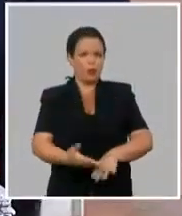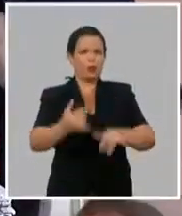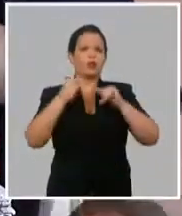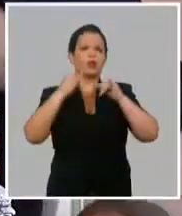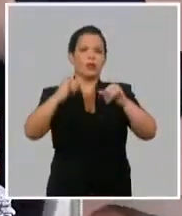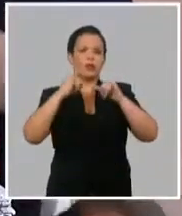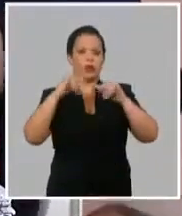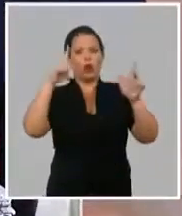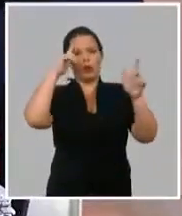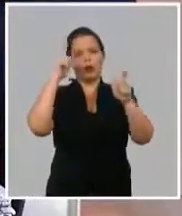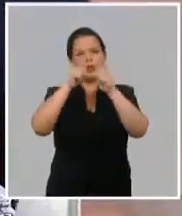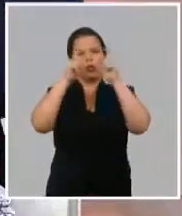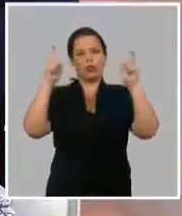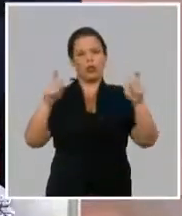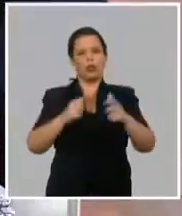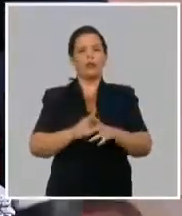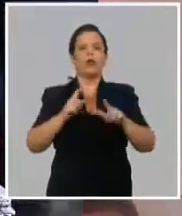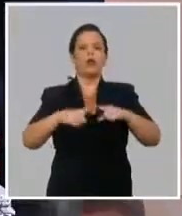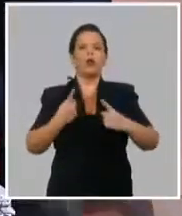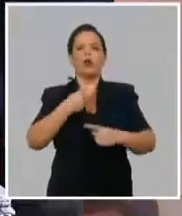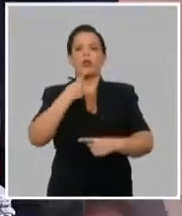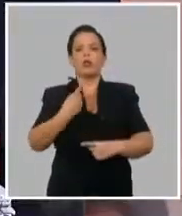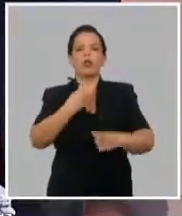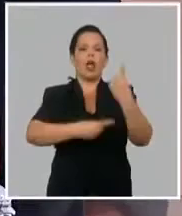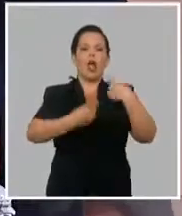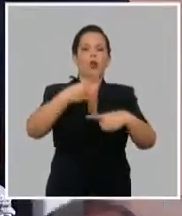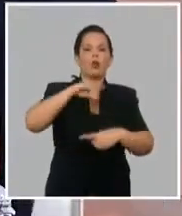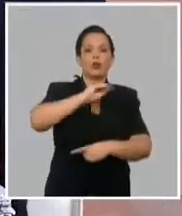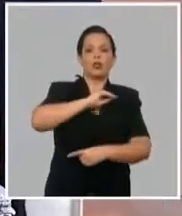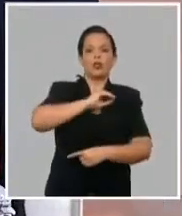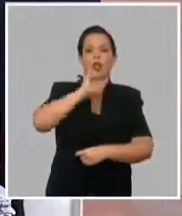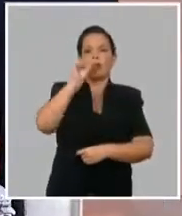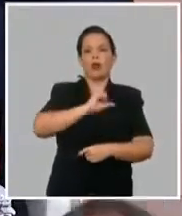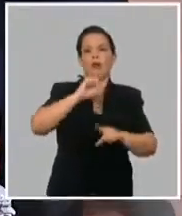pero donde es síntomas diversos que es difícil atribuir a una causa común